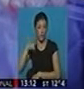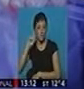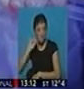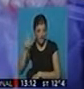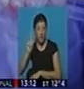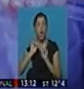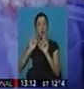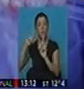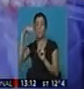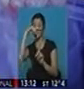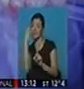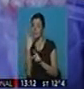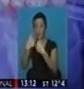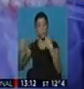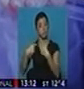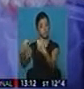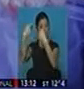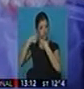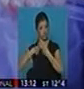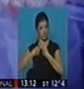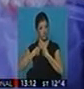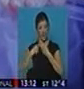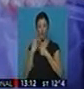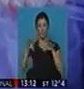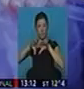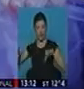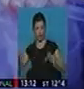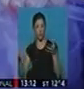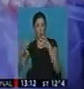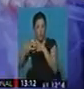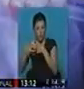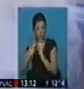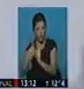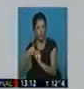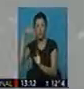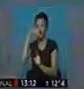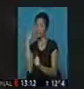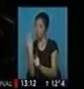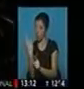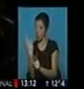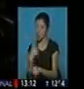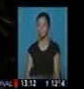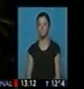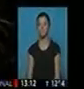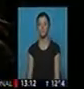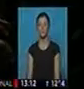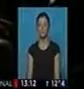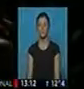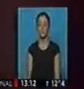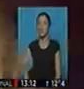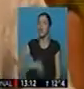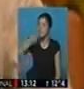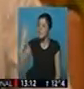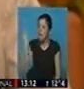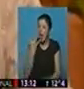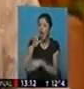cantidad de escaños que tenían ambas fuerzas por separado, un total de 71. Lo cierto es que el debate